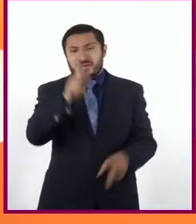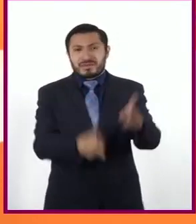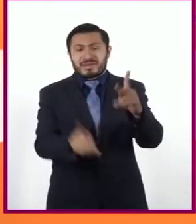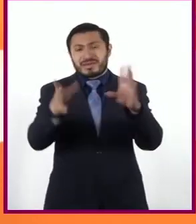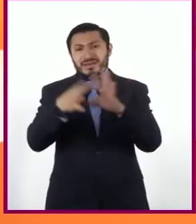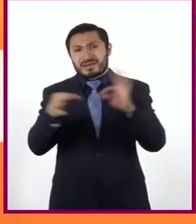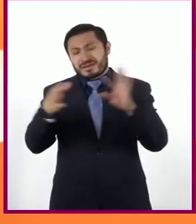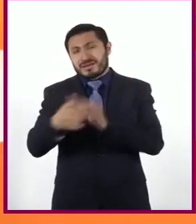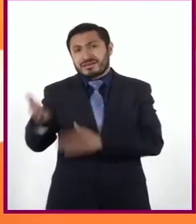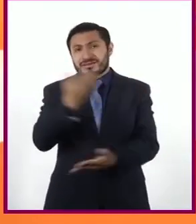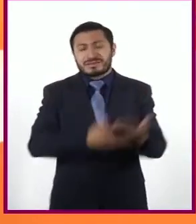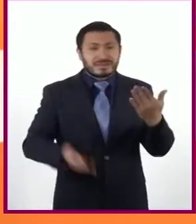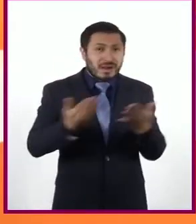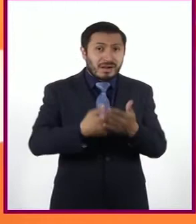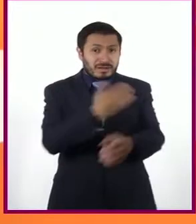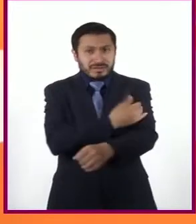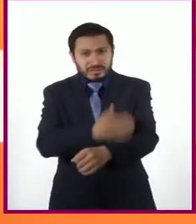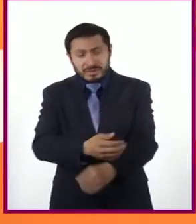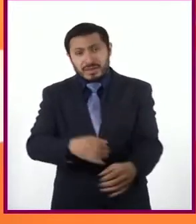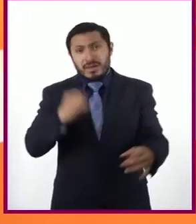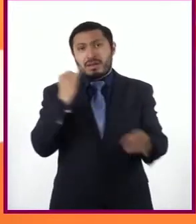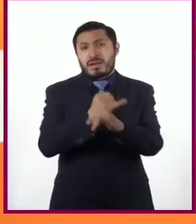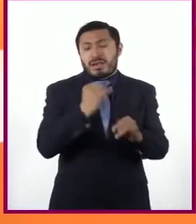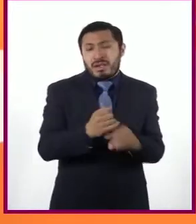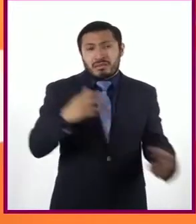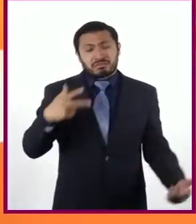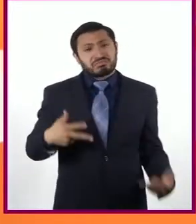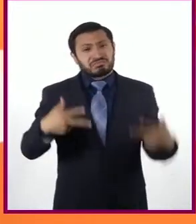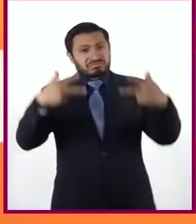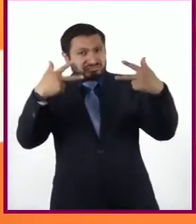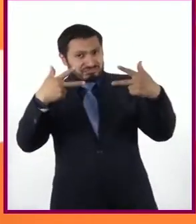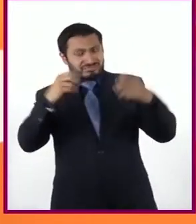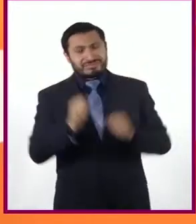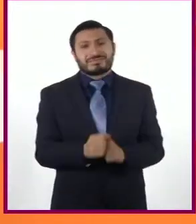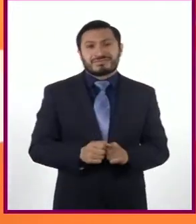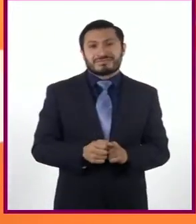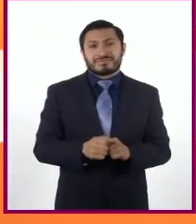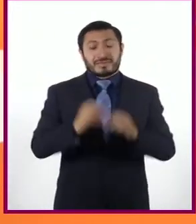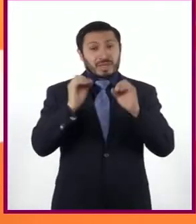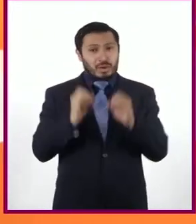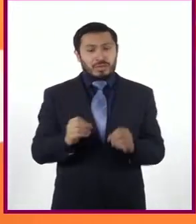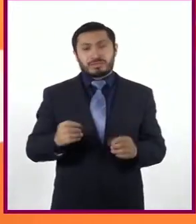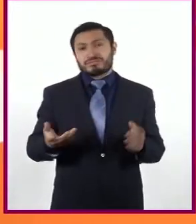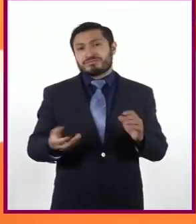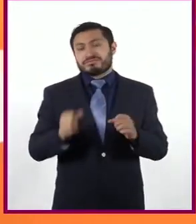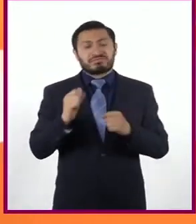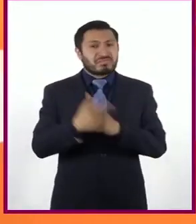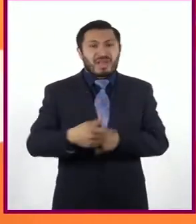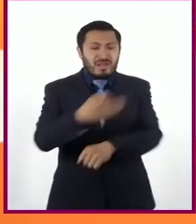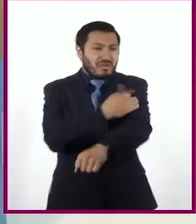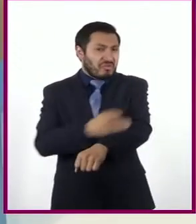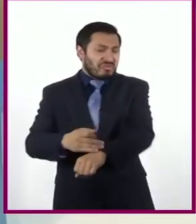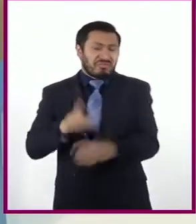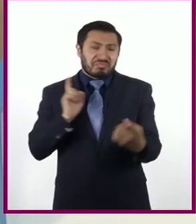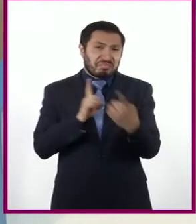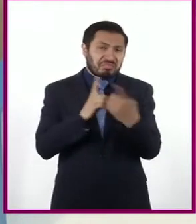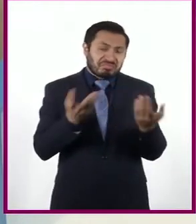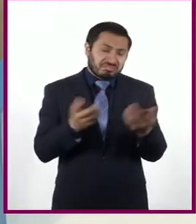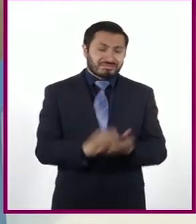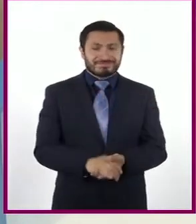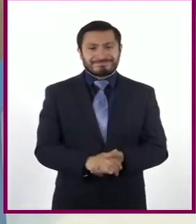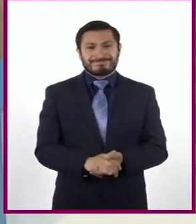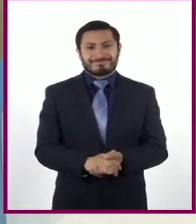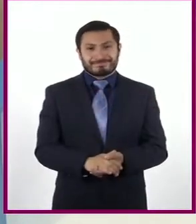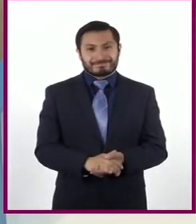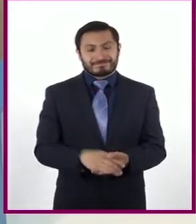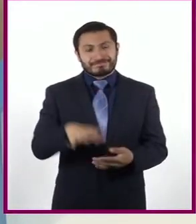algún compañero. Puede ser de manera virtual, con el uso de las redes sociales, o bien con algún familiar.